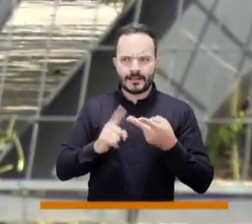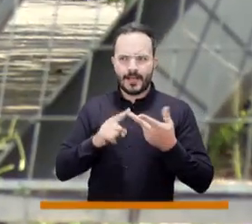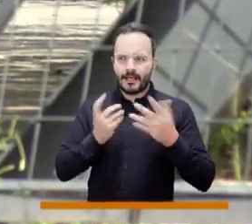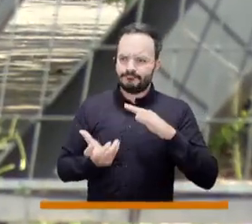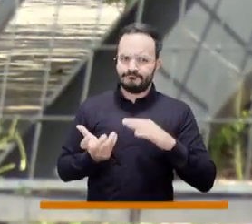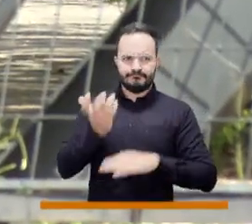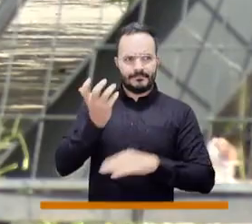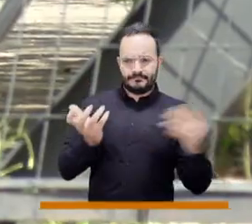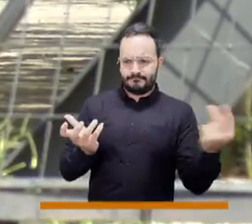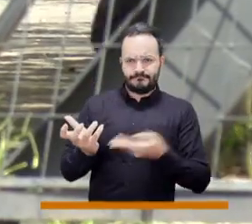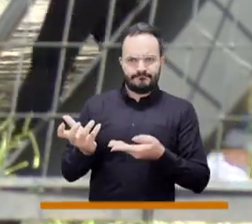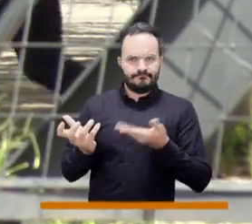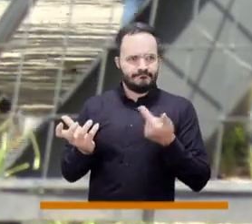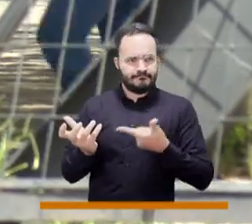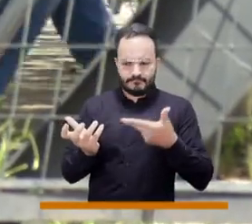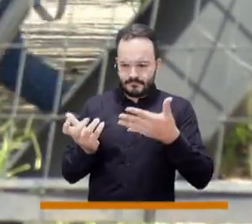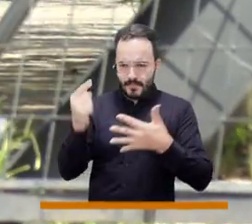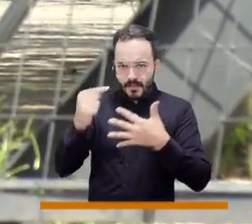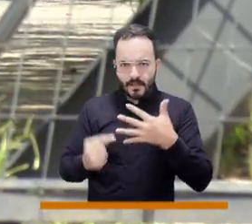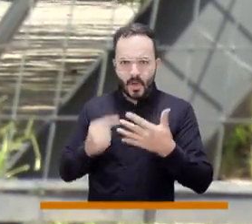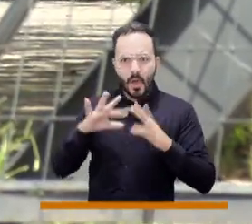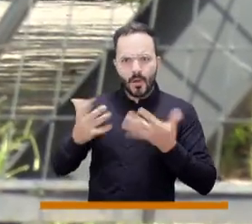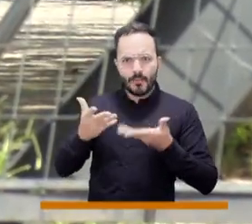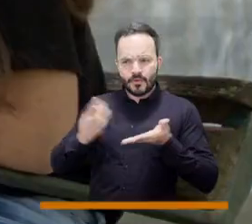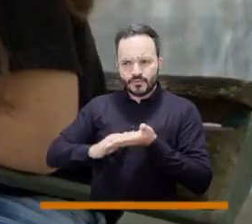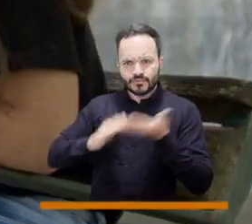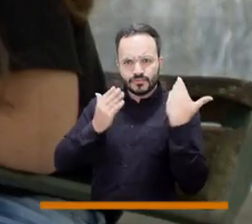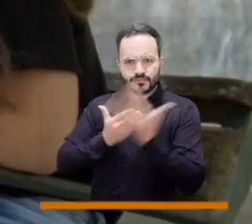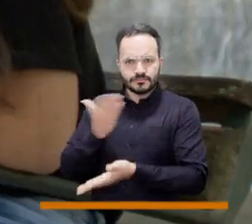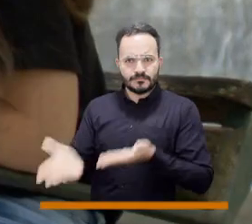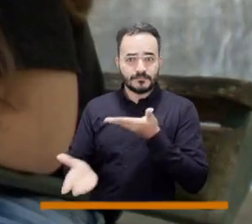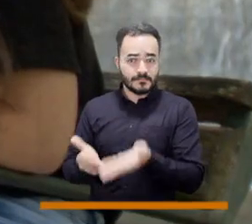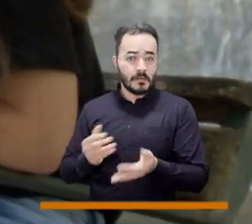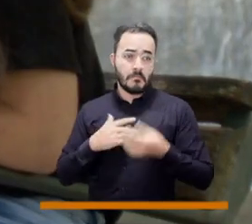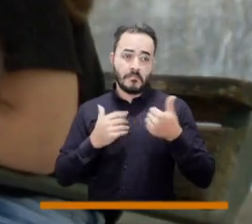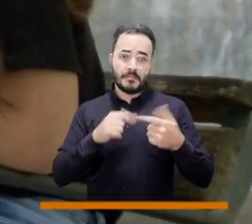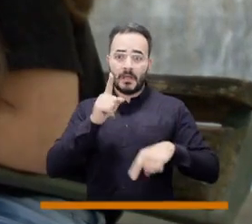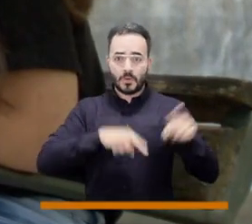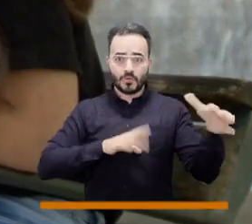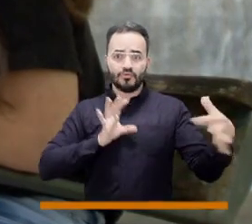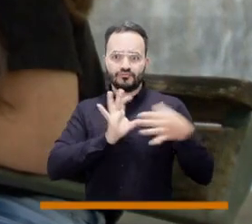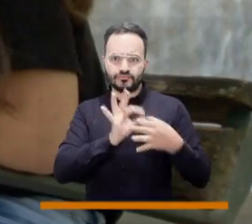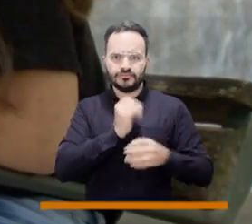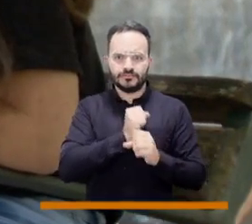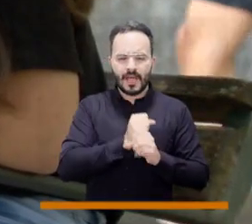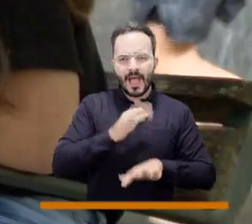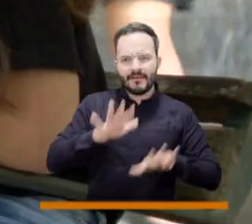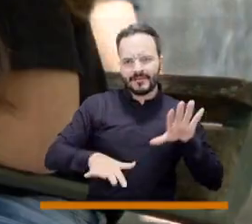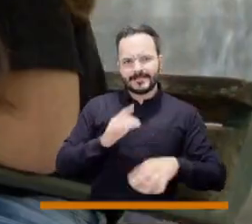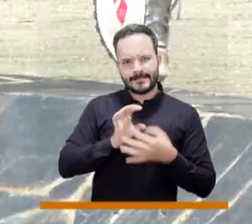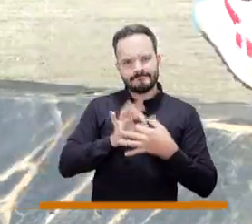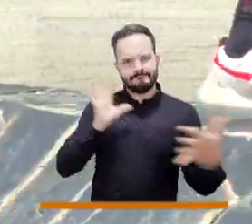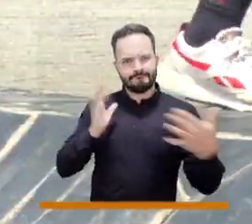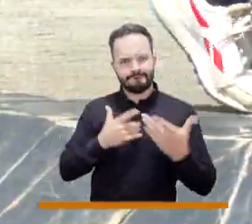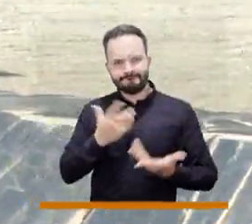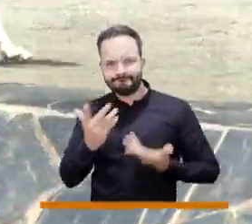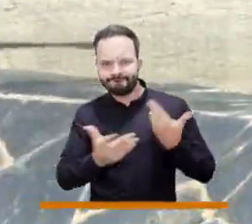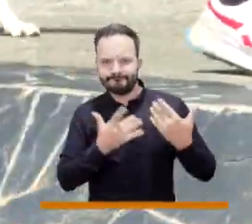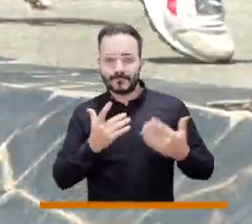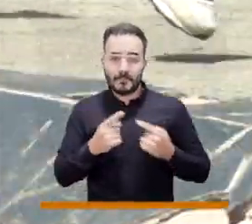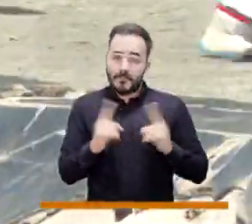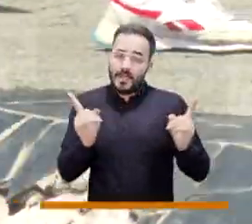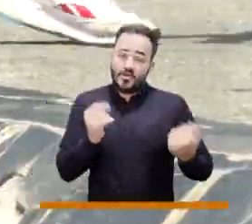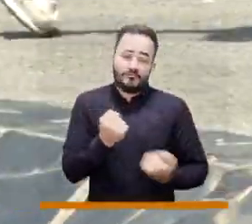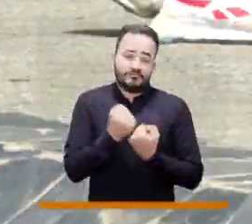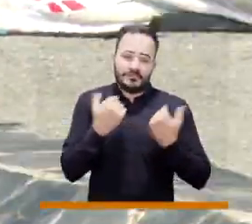las problemáticas y se establecen compromisos. En su mayoría son de carácter vinculante, otras veces no. Pero sí